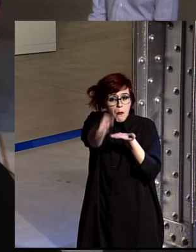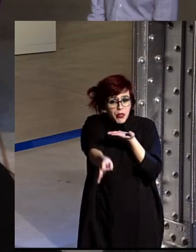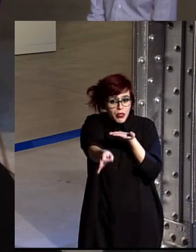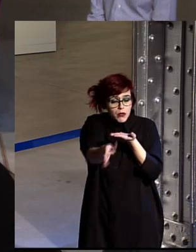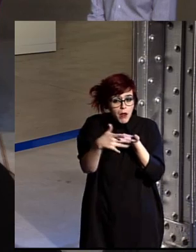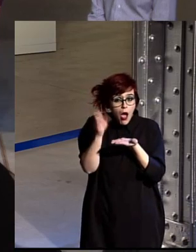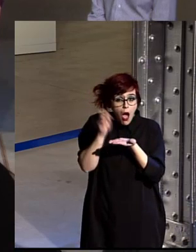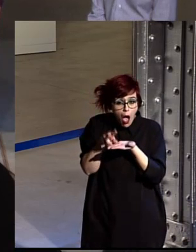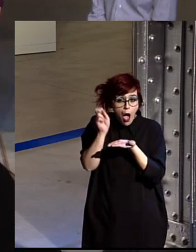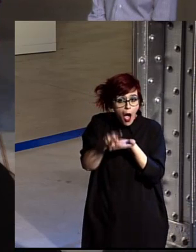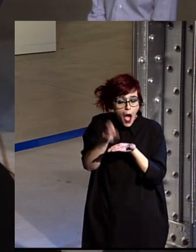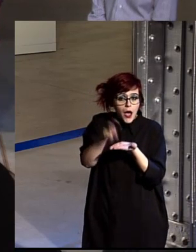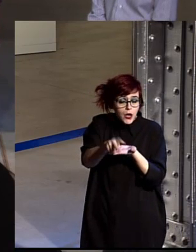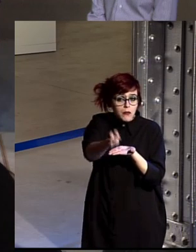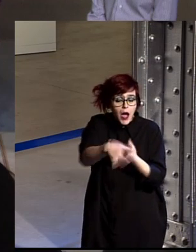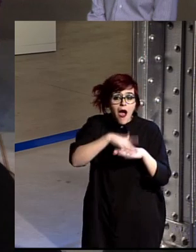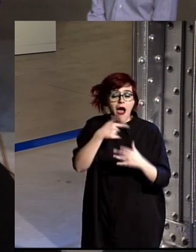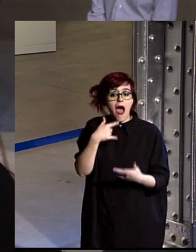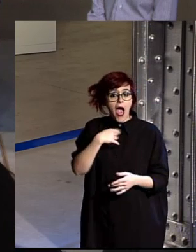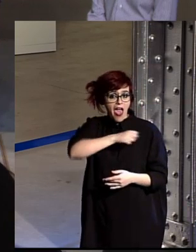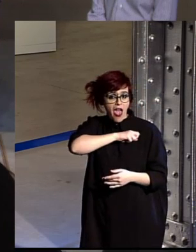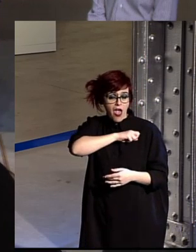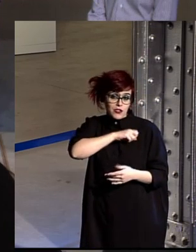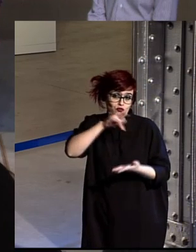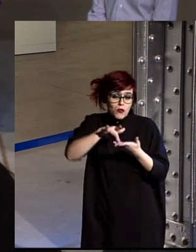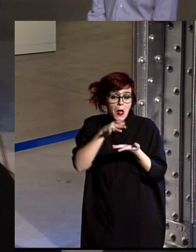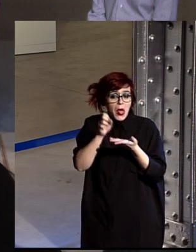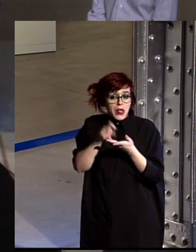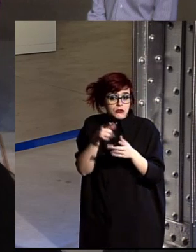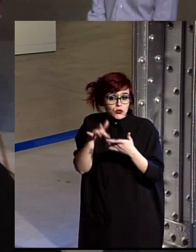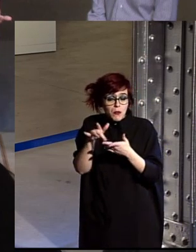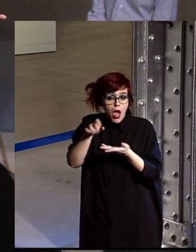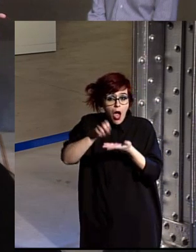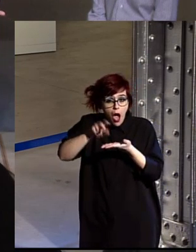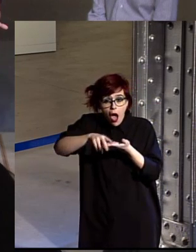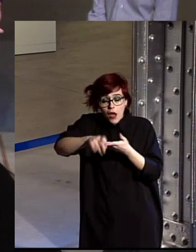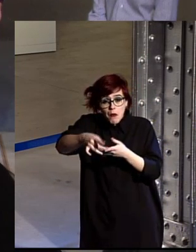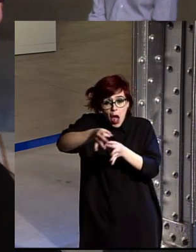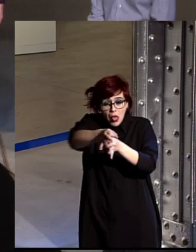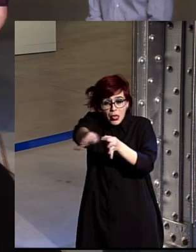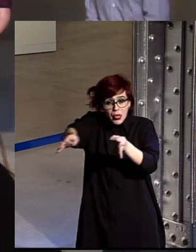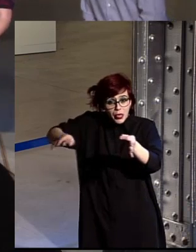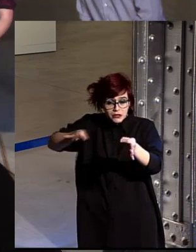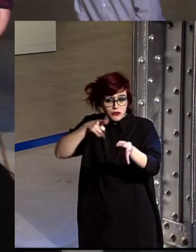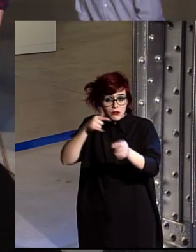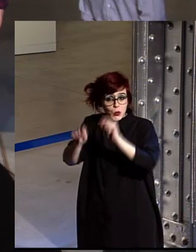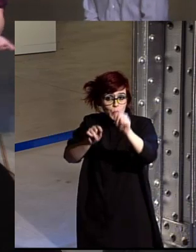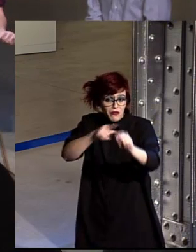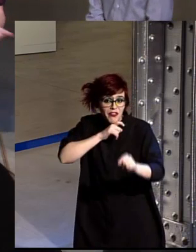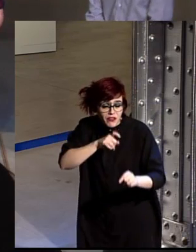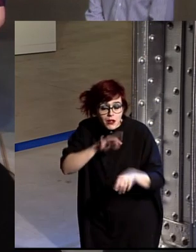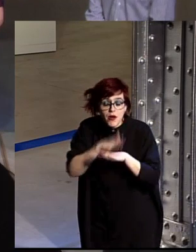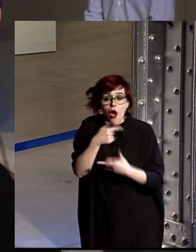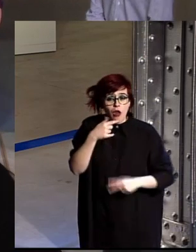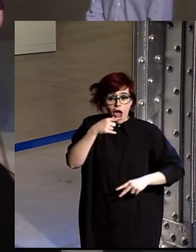es que no llegaba. Ahora pasa en una ciudad grande y ¿qué ocurre? O sea, ese es el problema. Ahora mismo, ¿cuántas zonas quedan que no estemos los humanos